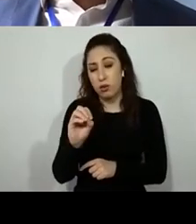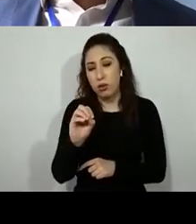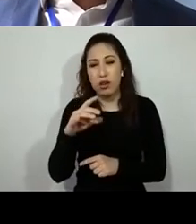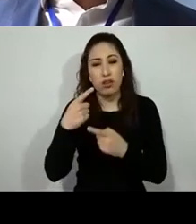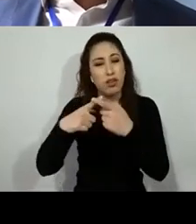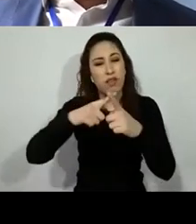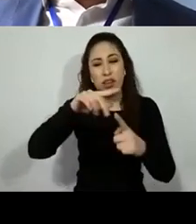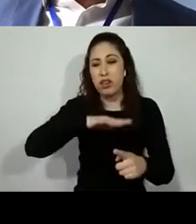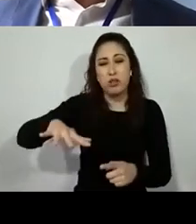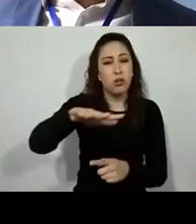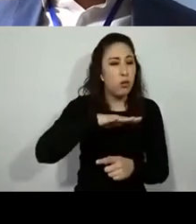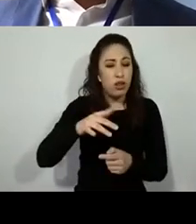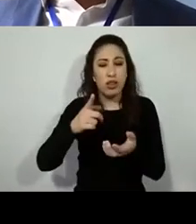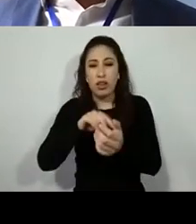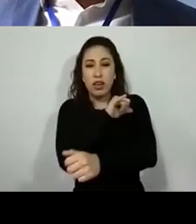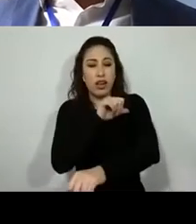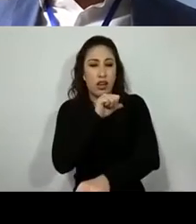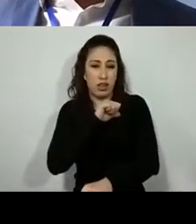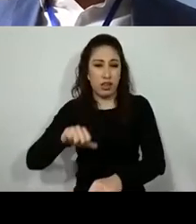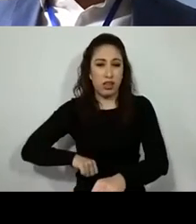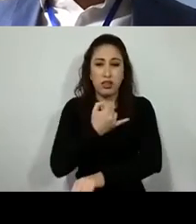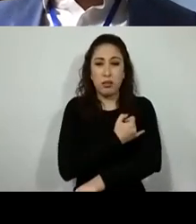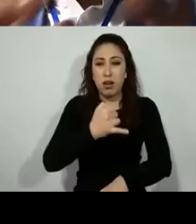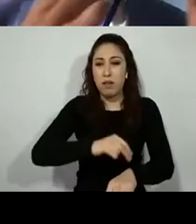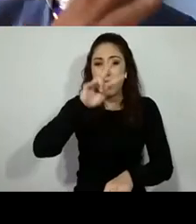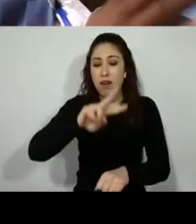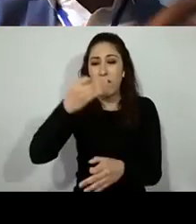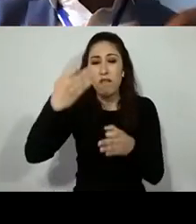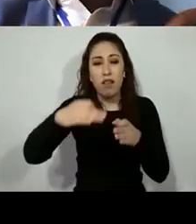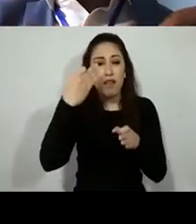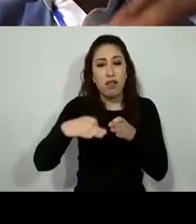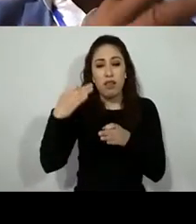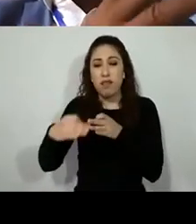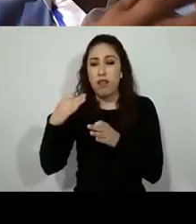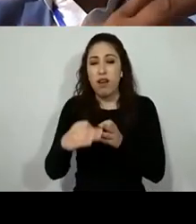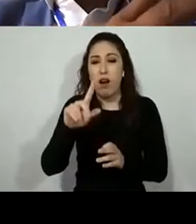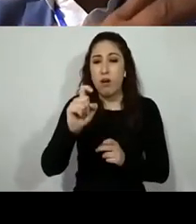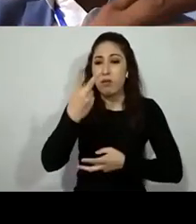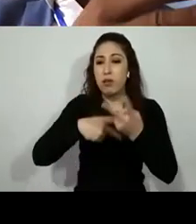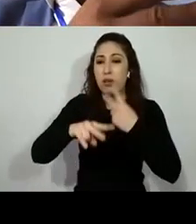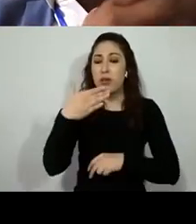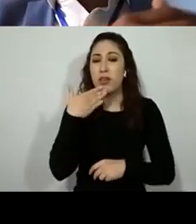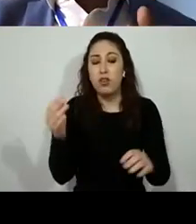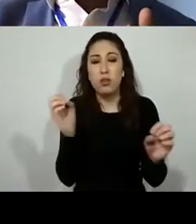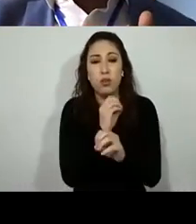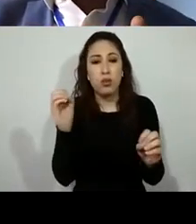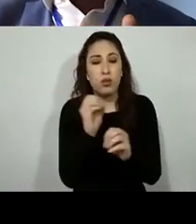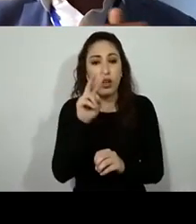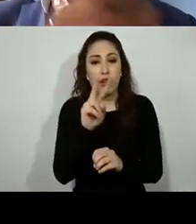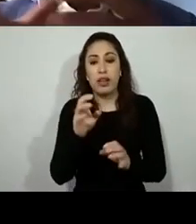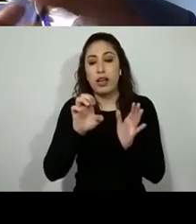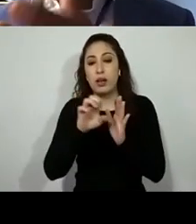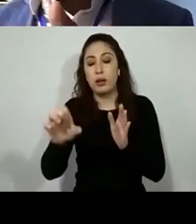de la alcaldía, para saber que los vecinos que han cerrado Calzada de Zaragoza